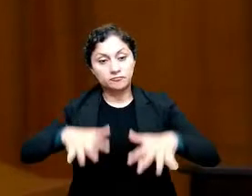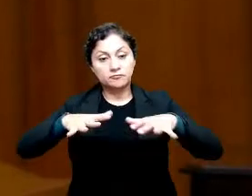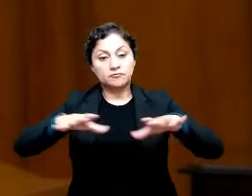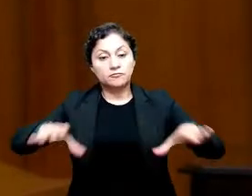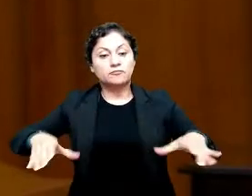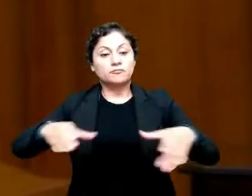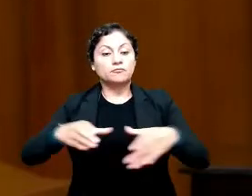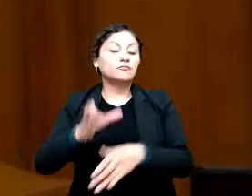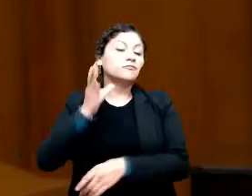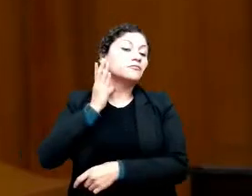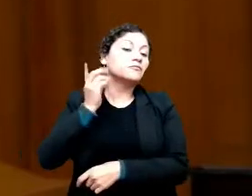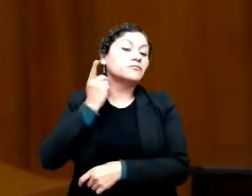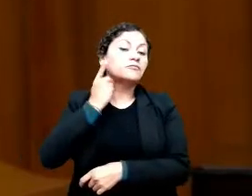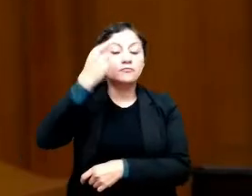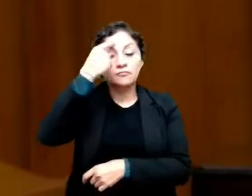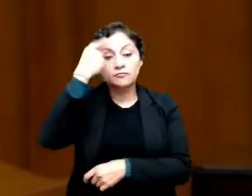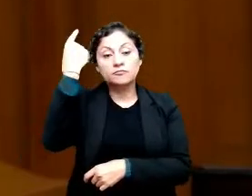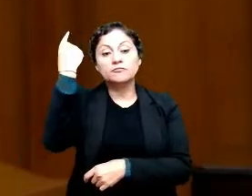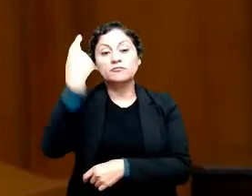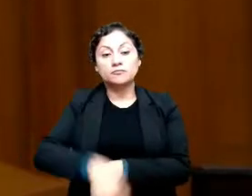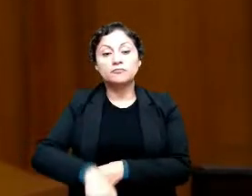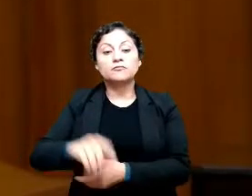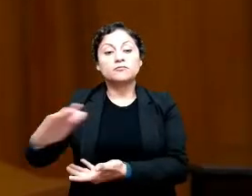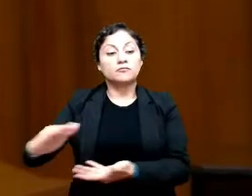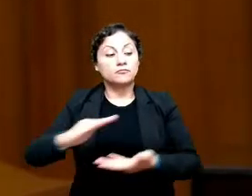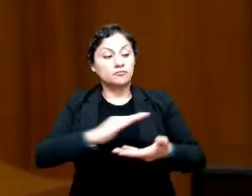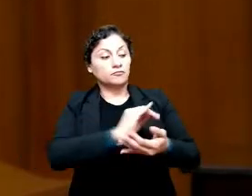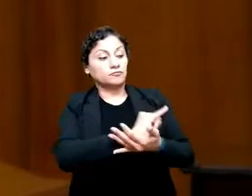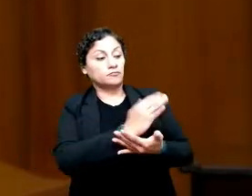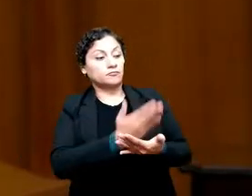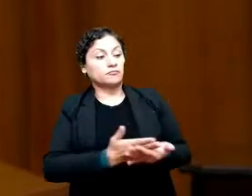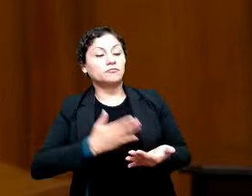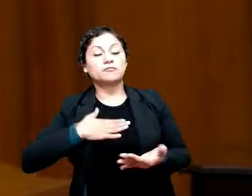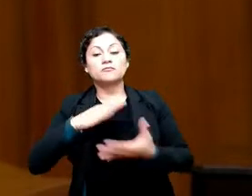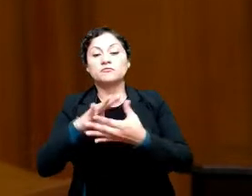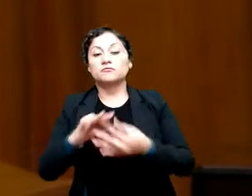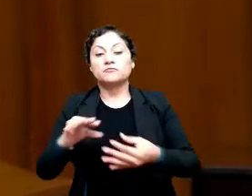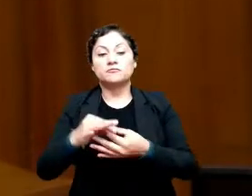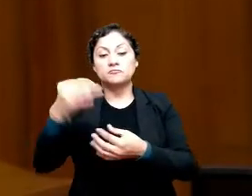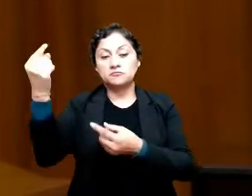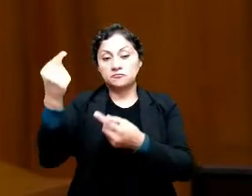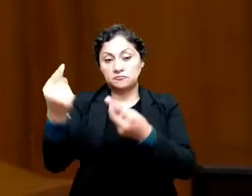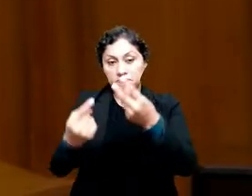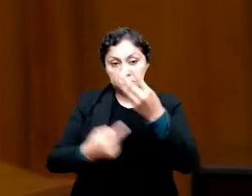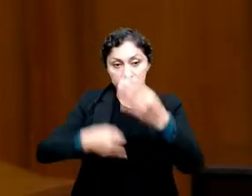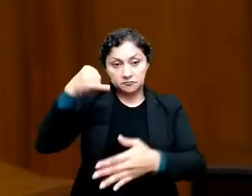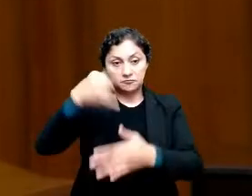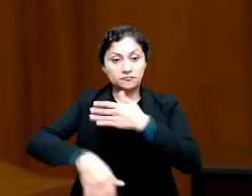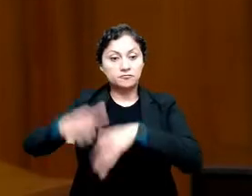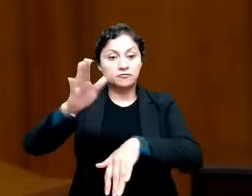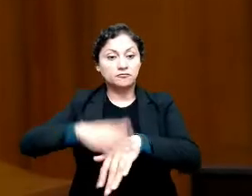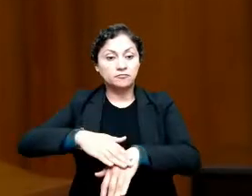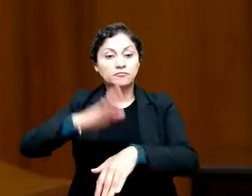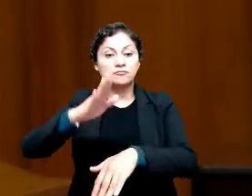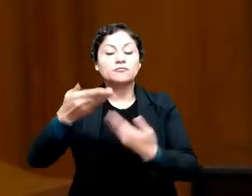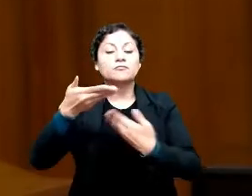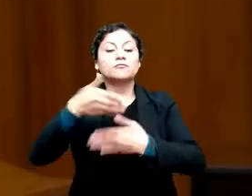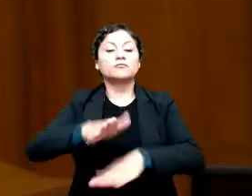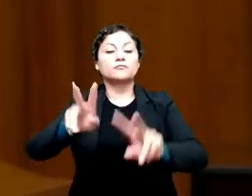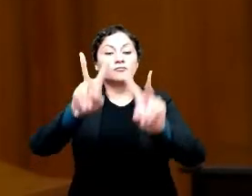ampliar el contenido del informe sobre el Estado que guardan los asuntos a cargo de la Secretaría General de